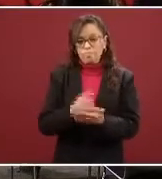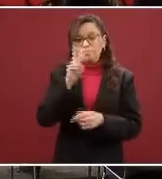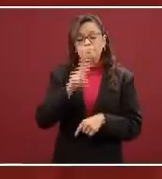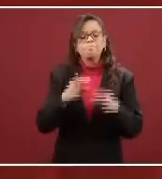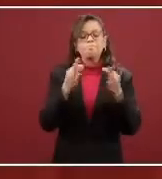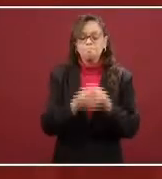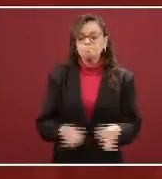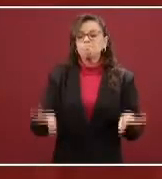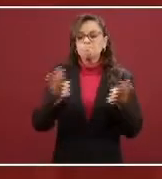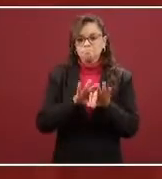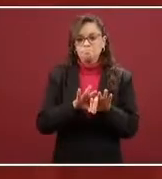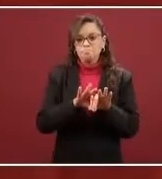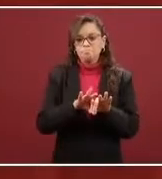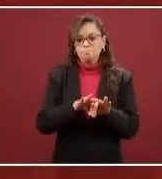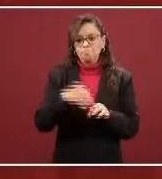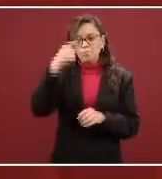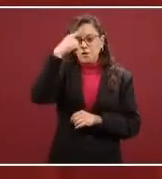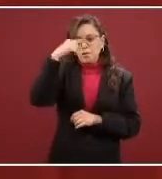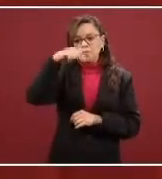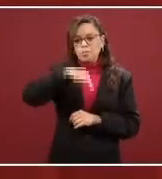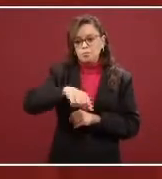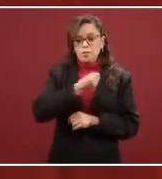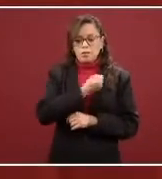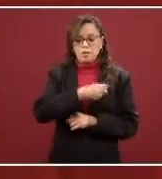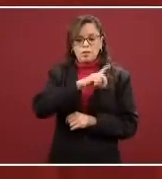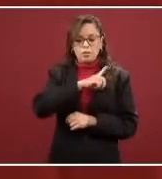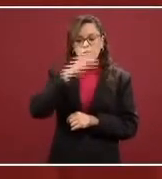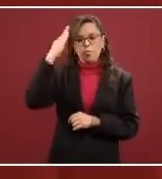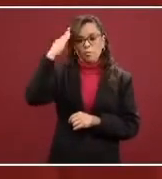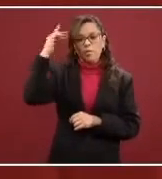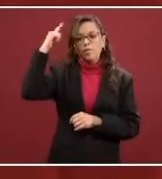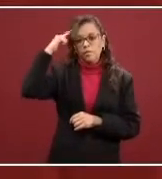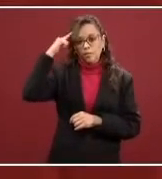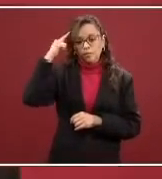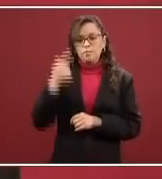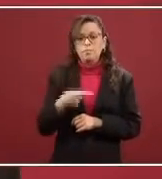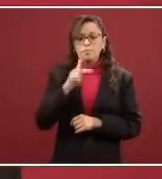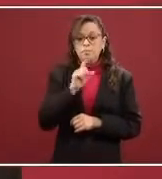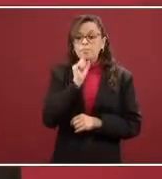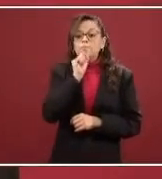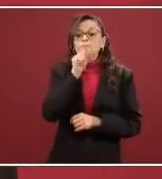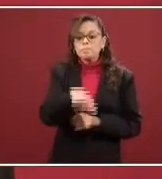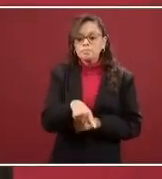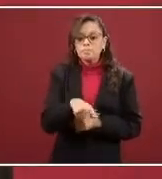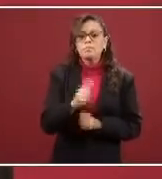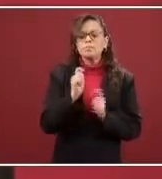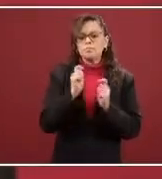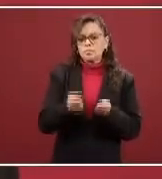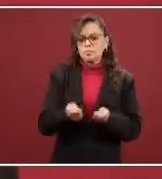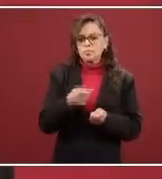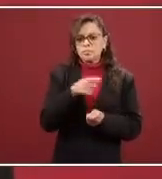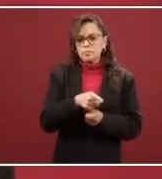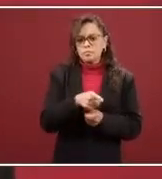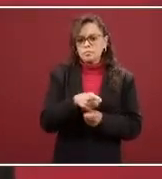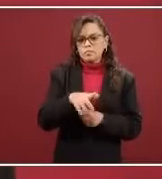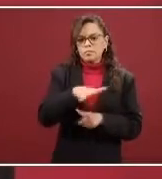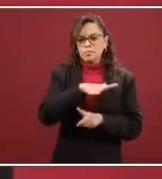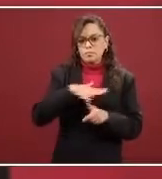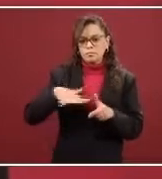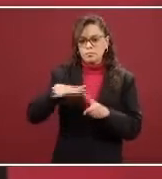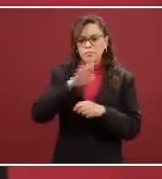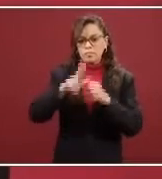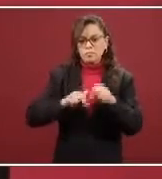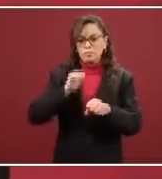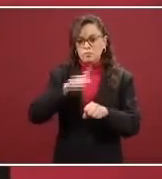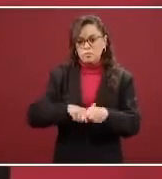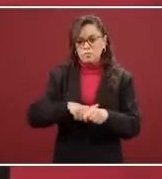importante en el marco de salud mental, pero también en el marco de lo que será la Jornada Nacional de